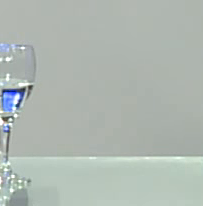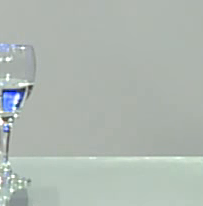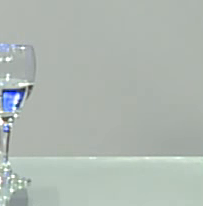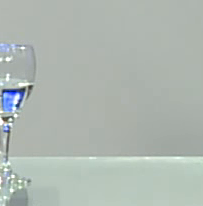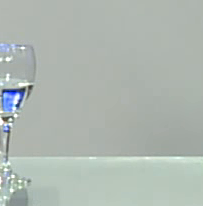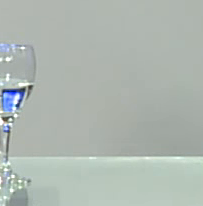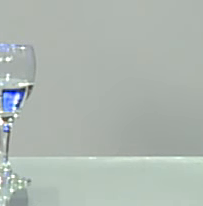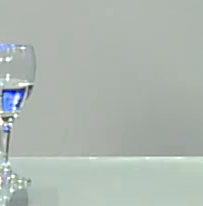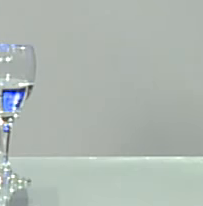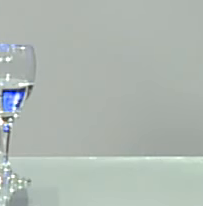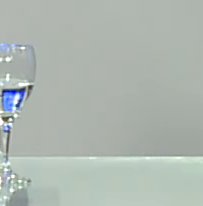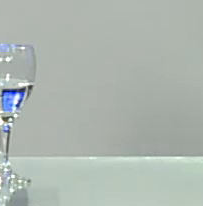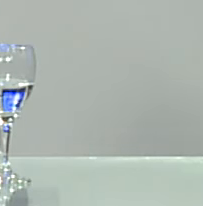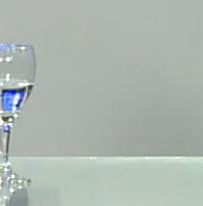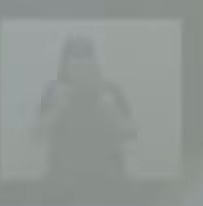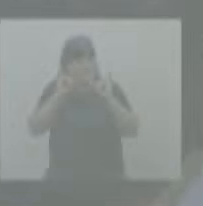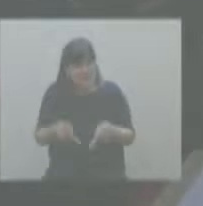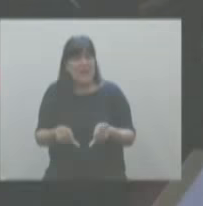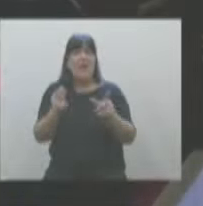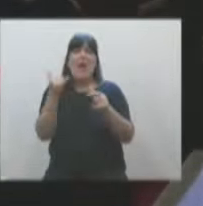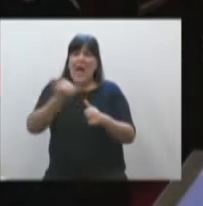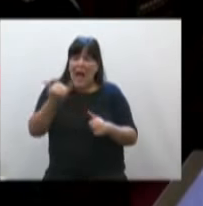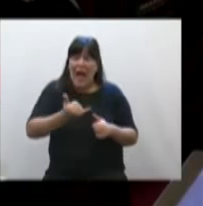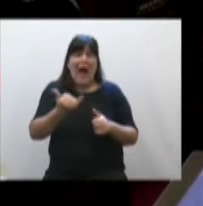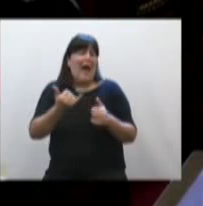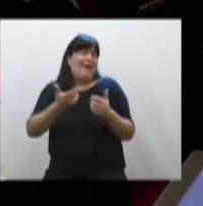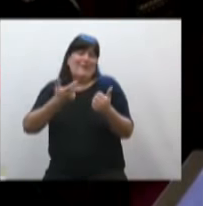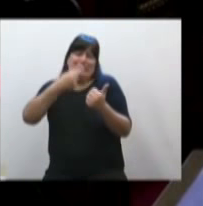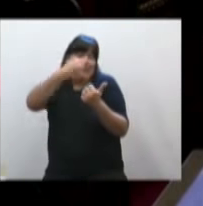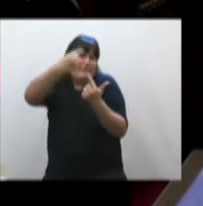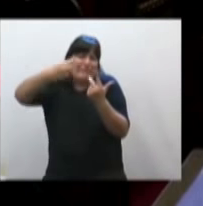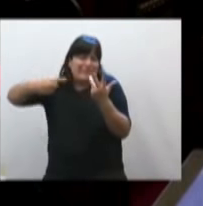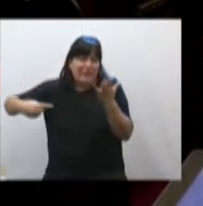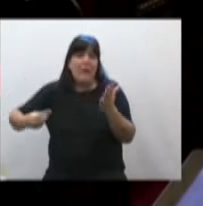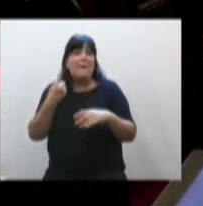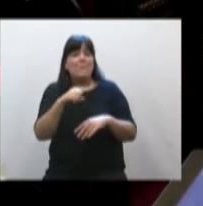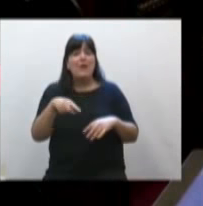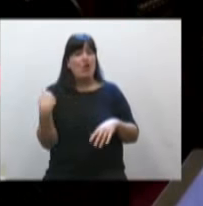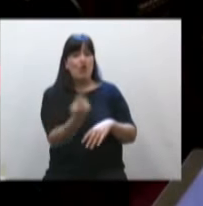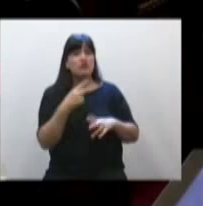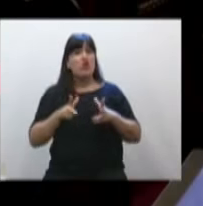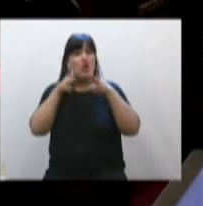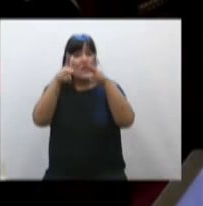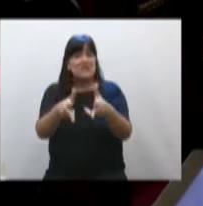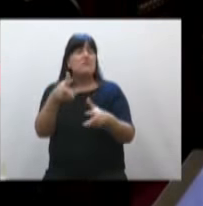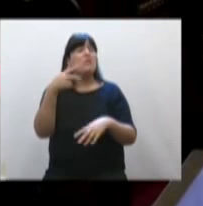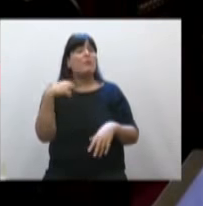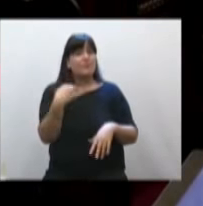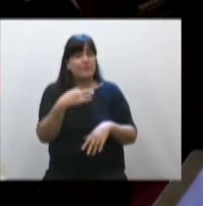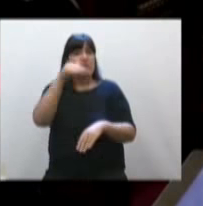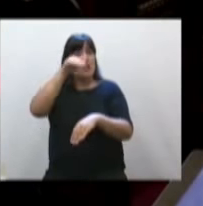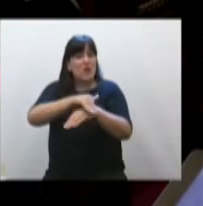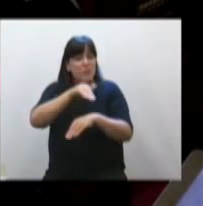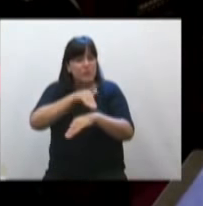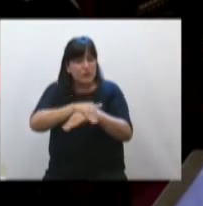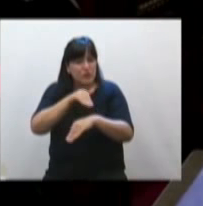con Marilín Sagnón, nos dejo en línea con ella. Bien, bueno, ahora sí, Marilín, ¿nos estás escuchando? Sí,